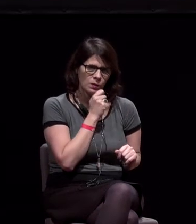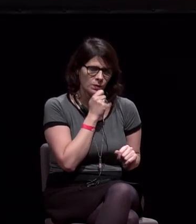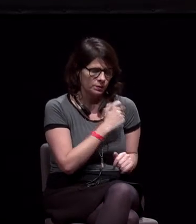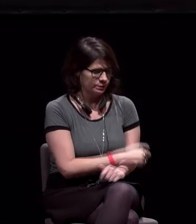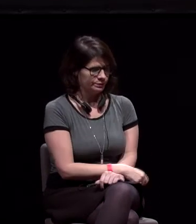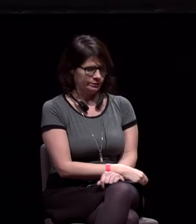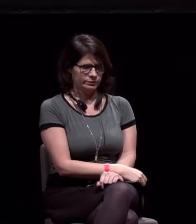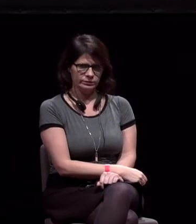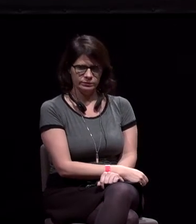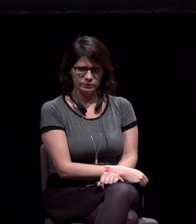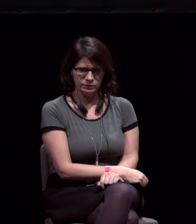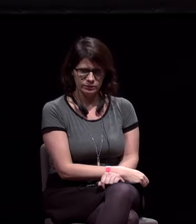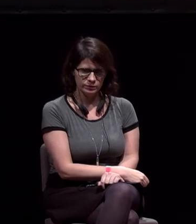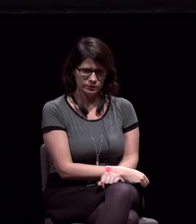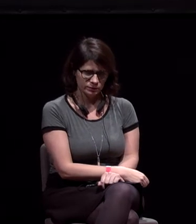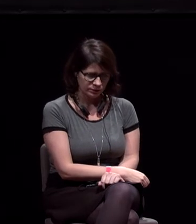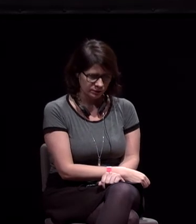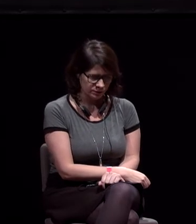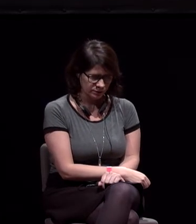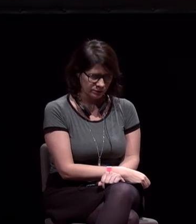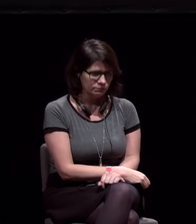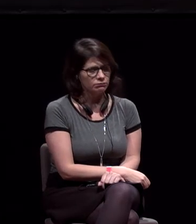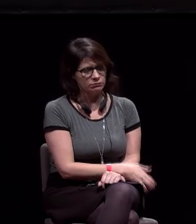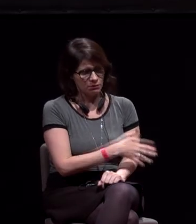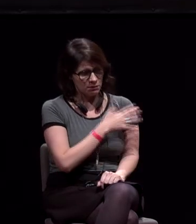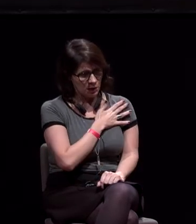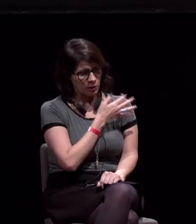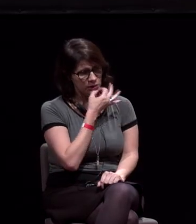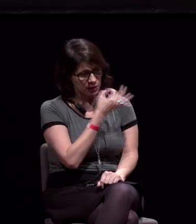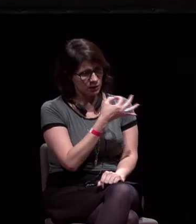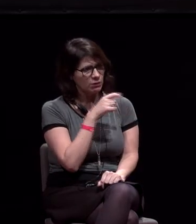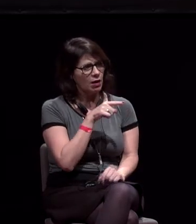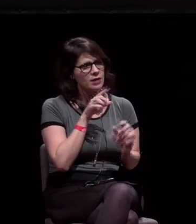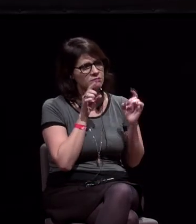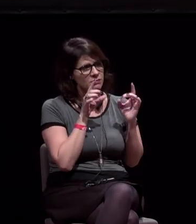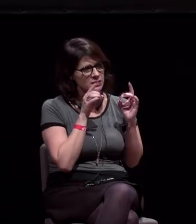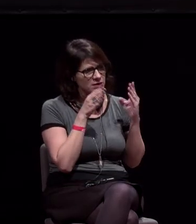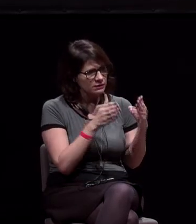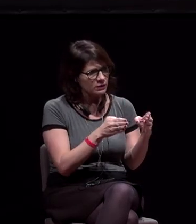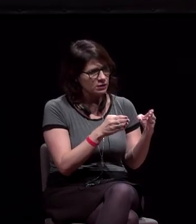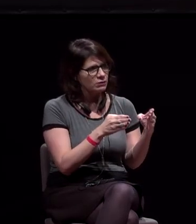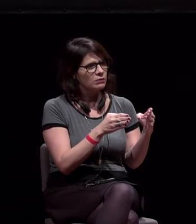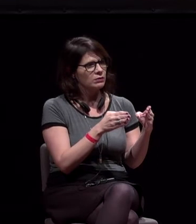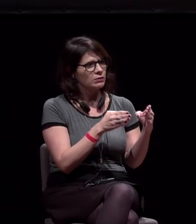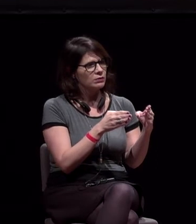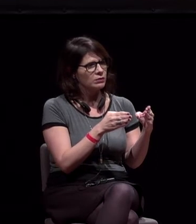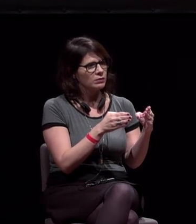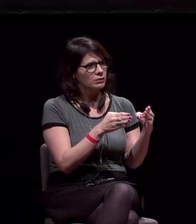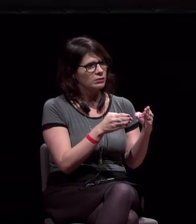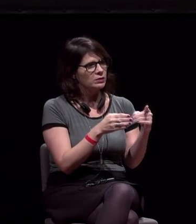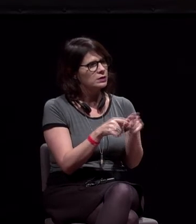para mí un poco dentro de esto hay un reclamo de especificidad, y en parte también por ello quería